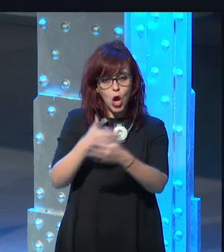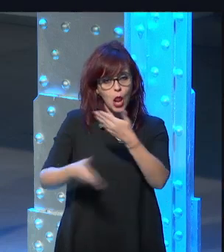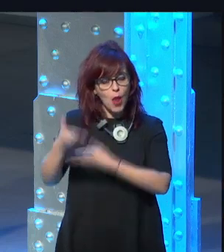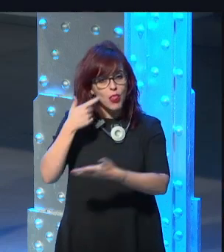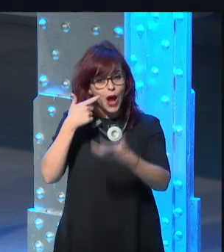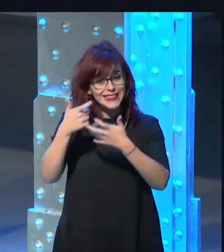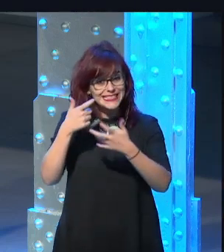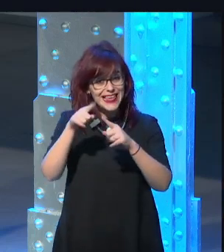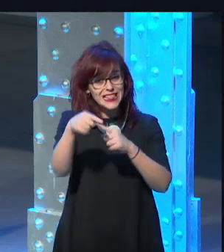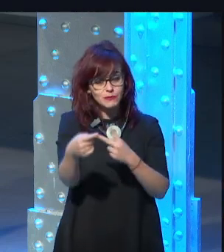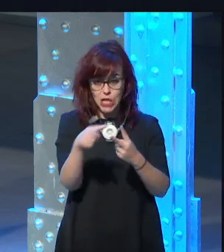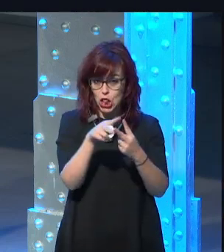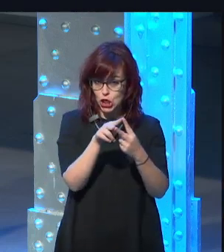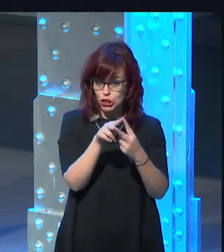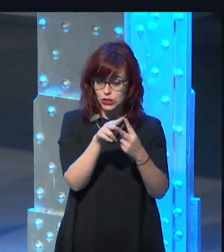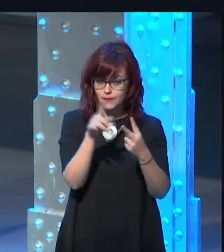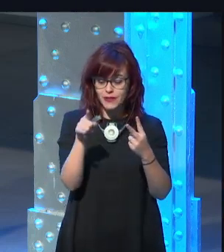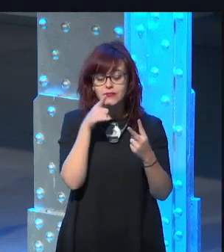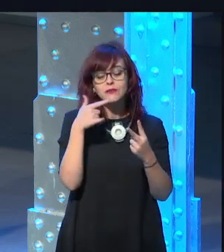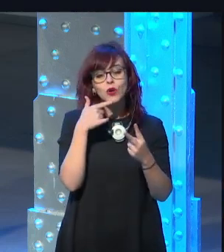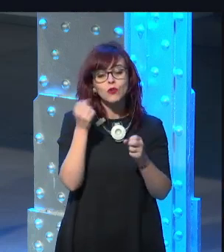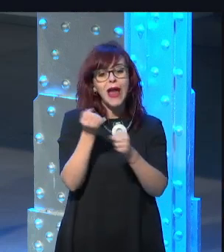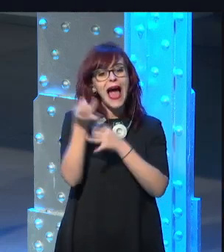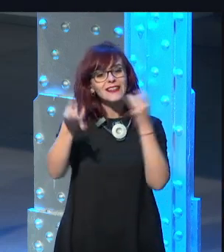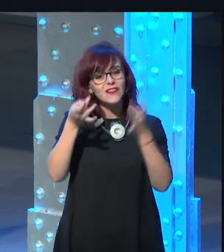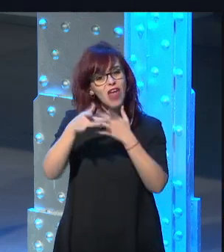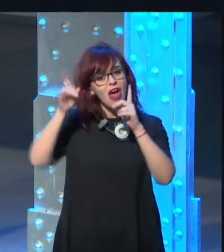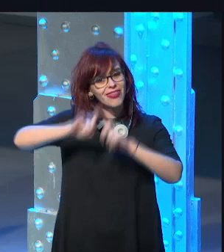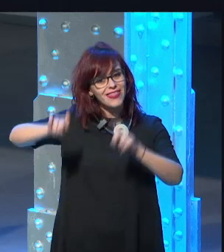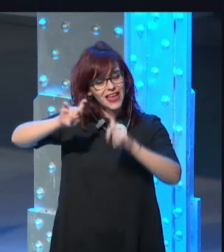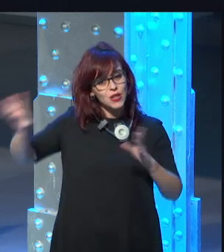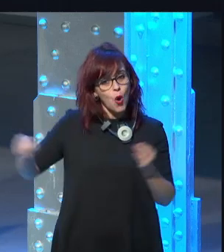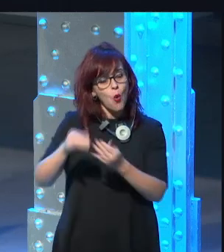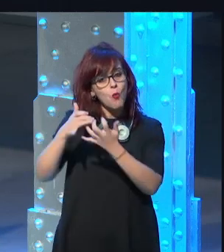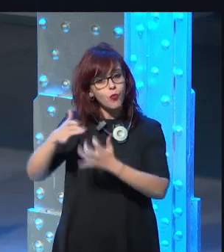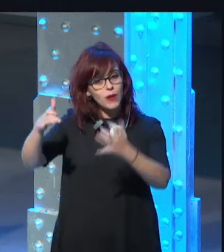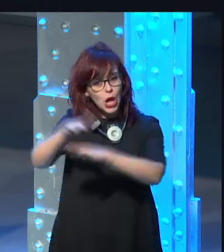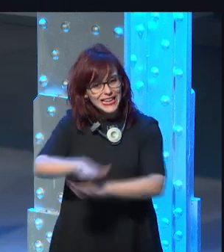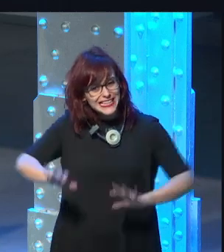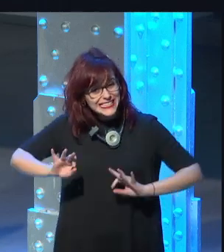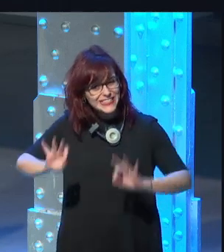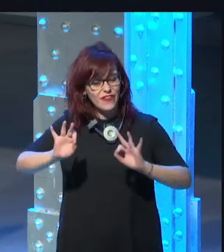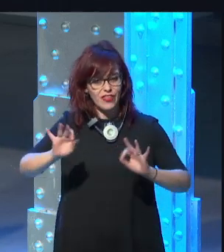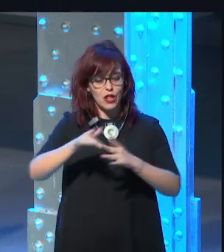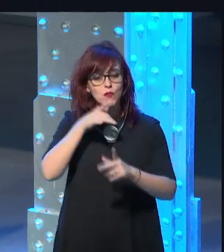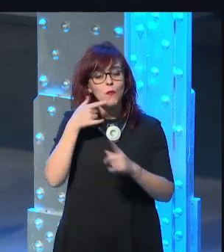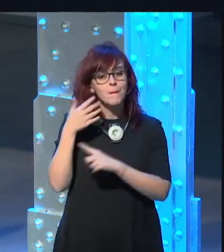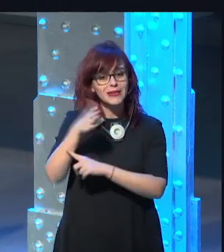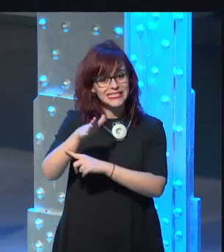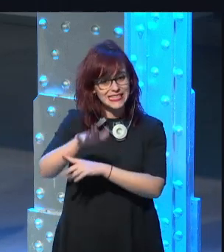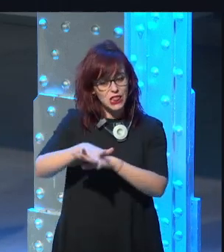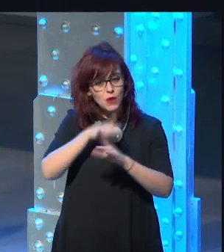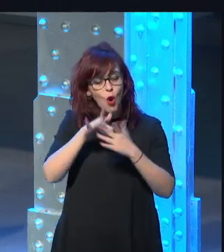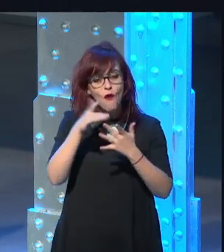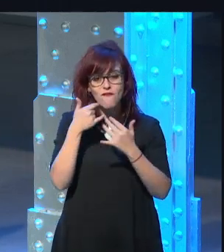artista y haciendo un workshop, una actividad didáctica con el público, con niños, presentándose en las